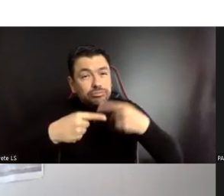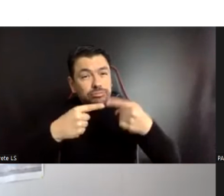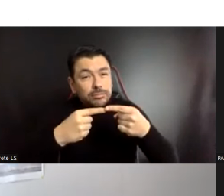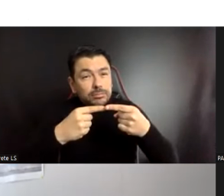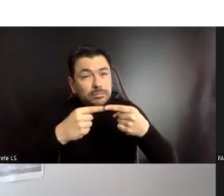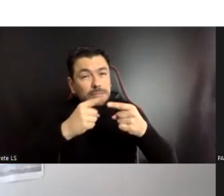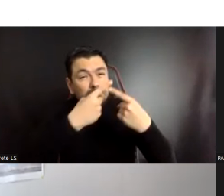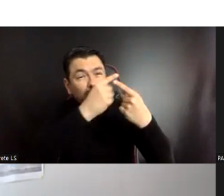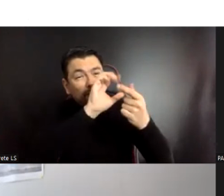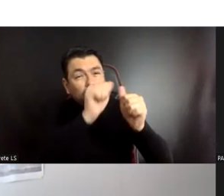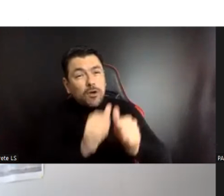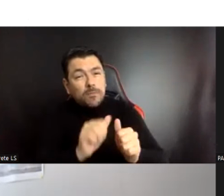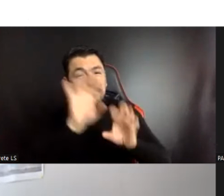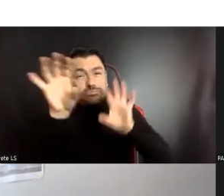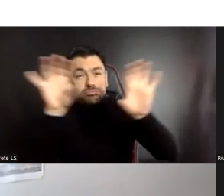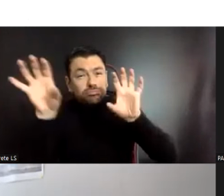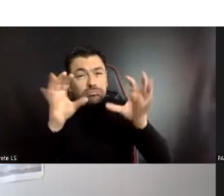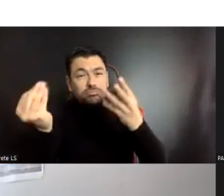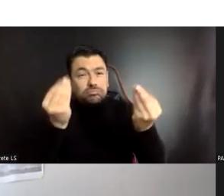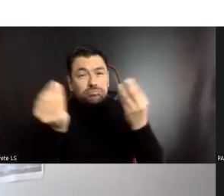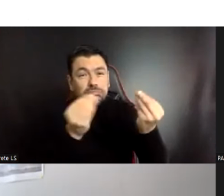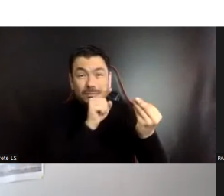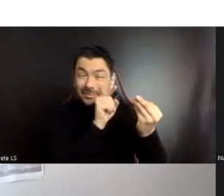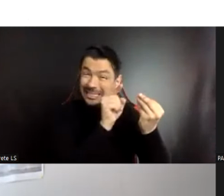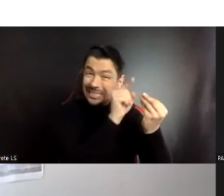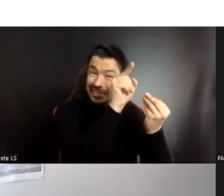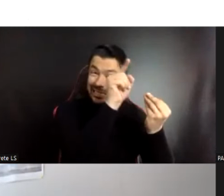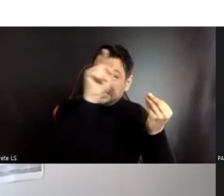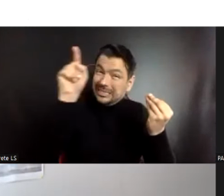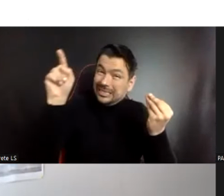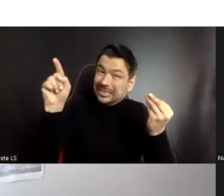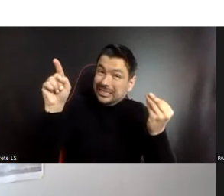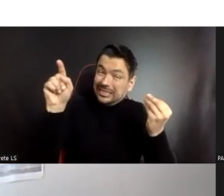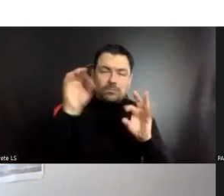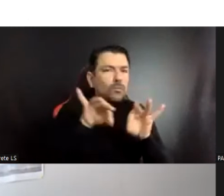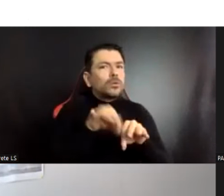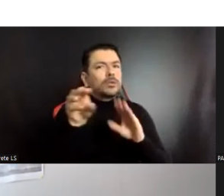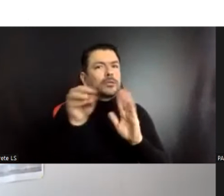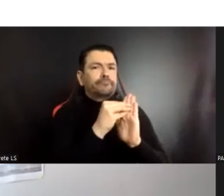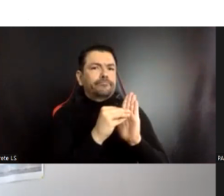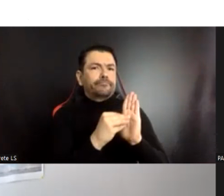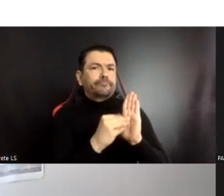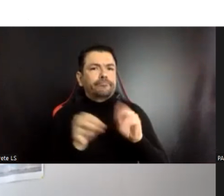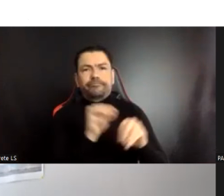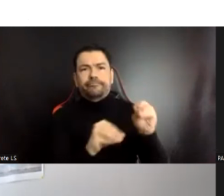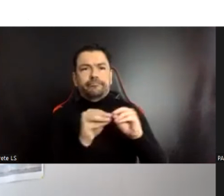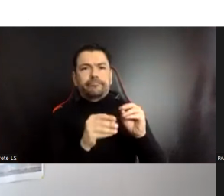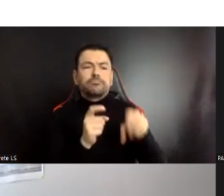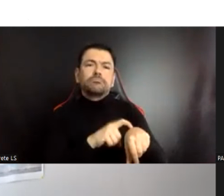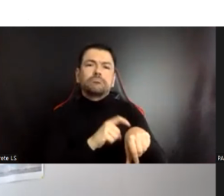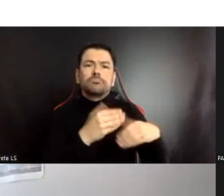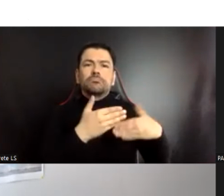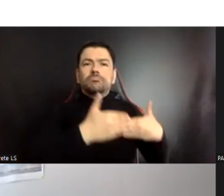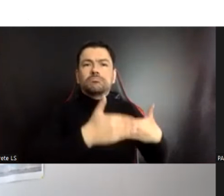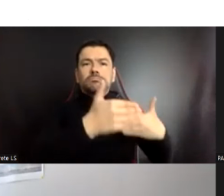have, asegurándonos que actually after tengan la that moderación the whole adecuada y después de un tiempo collection puedan related to llevar a cabo specific la tarea de topics recolección de and datos